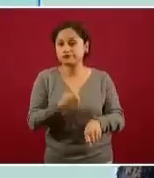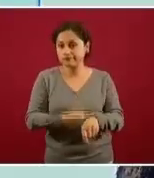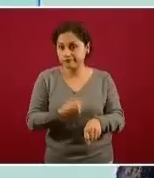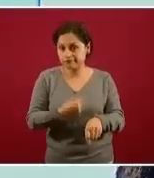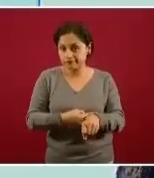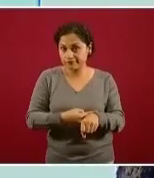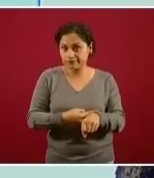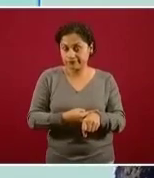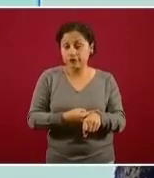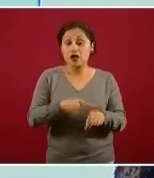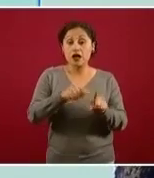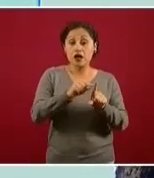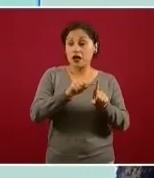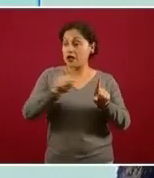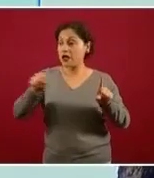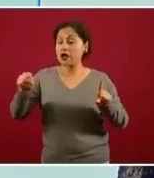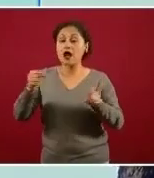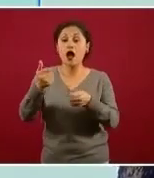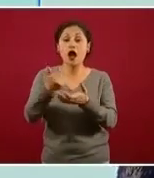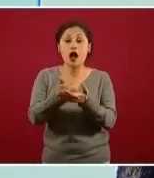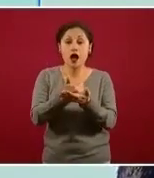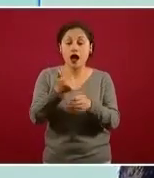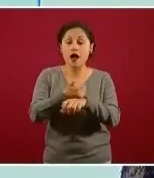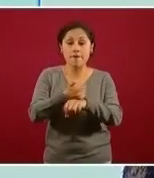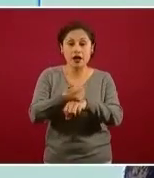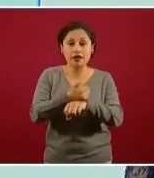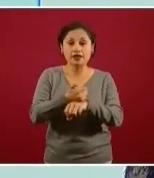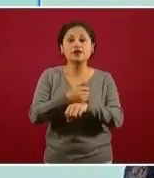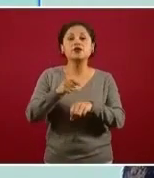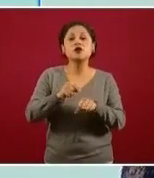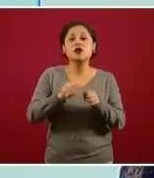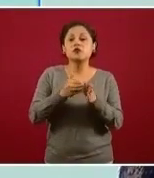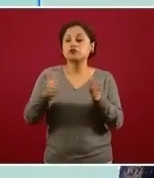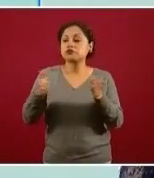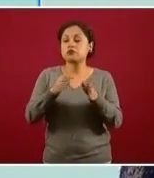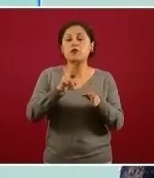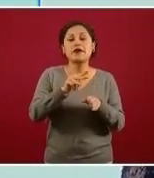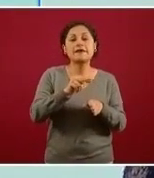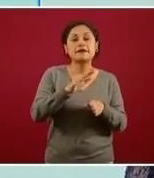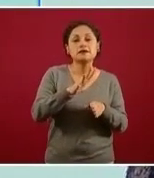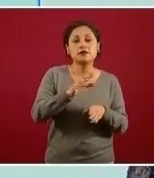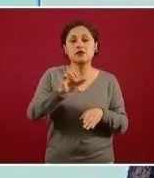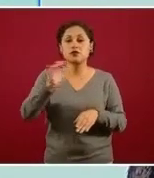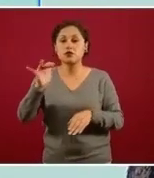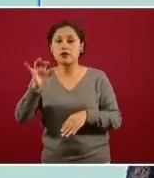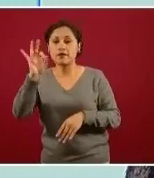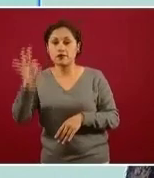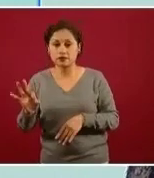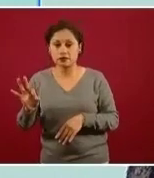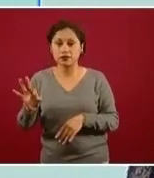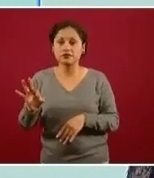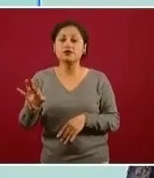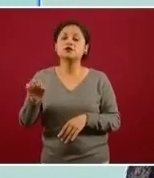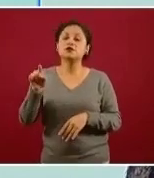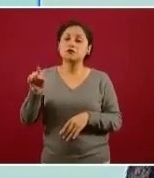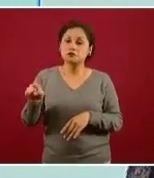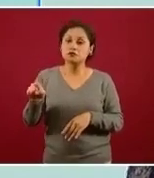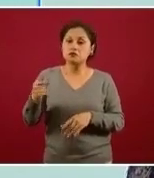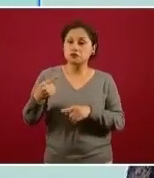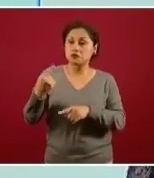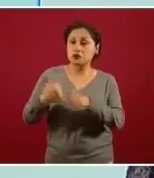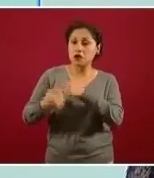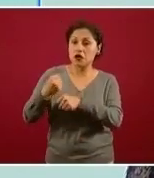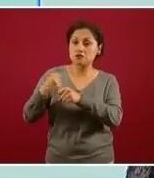Lo que está en la parte amarilla es lo que hay entre el 25% y el 50% de los números registrados en los últimos 7